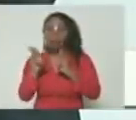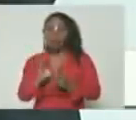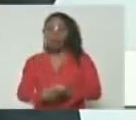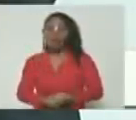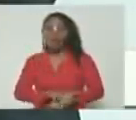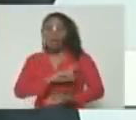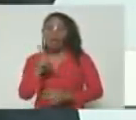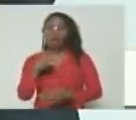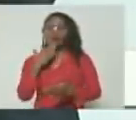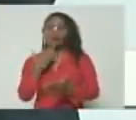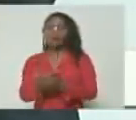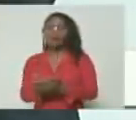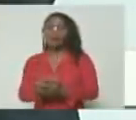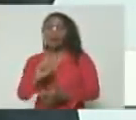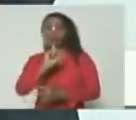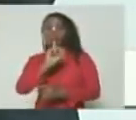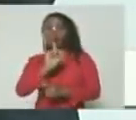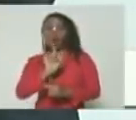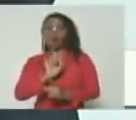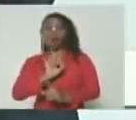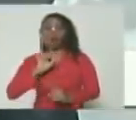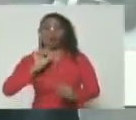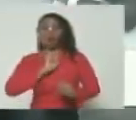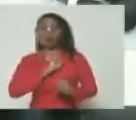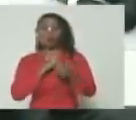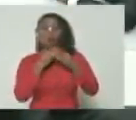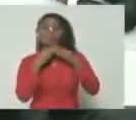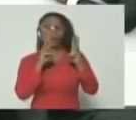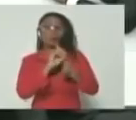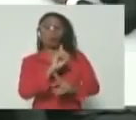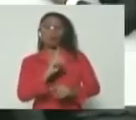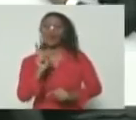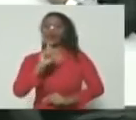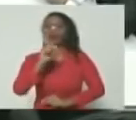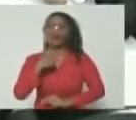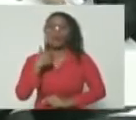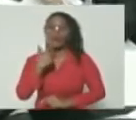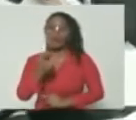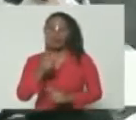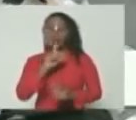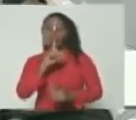Ellos piden que no sean públicas. No voy a decir sus nombres.